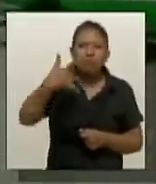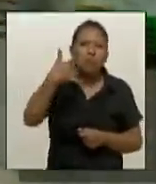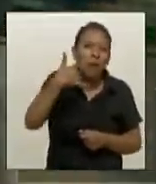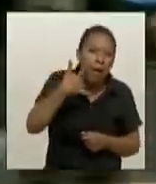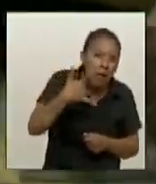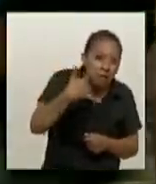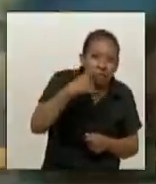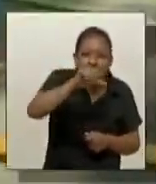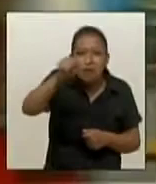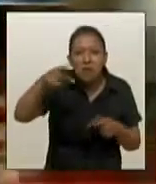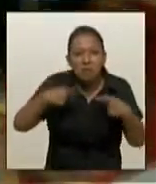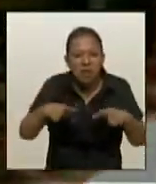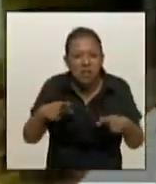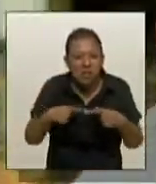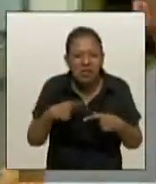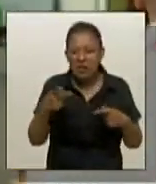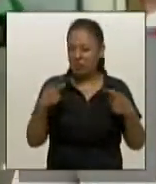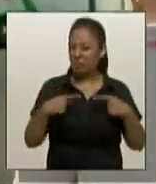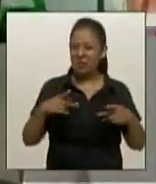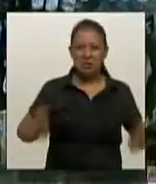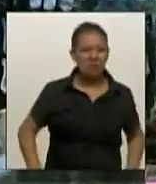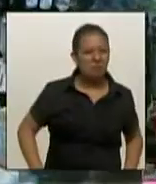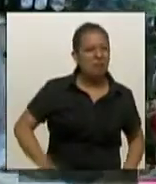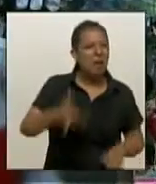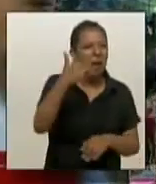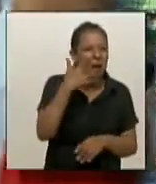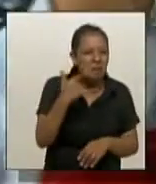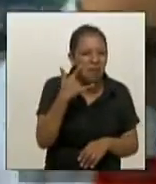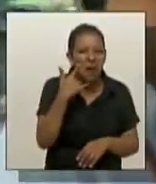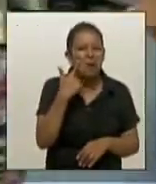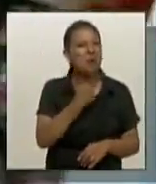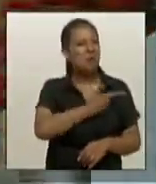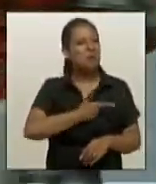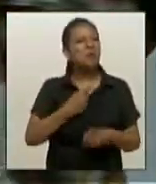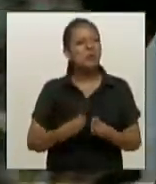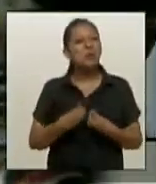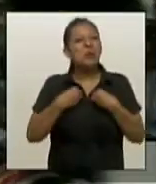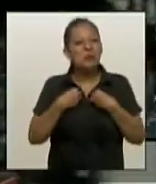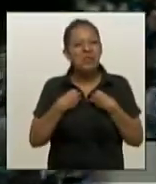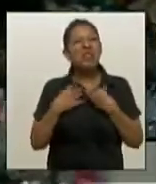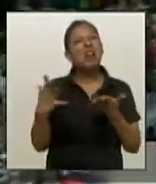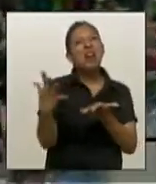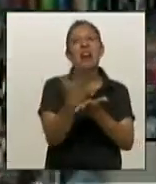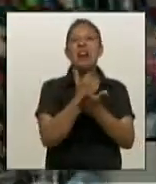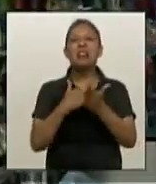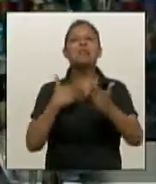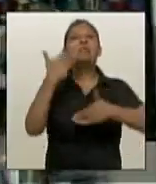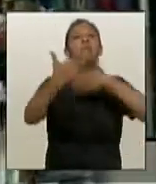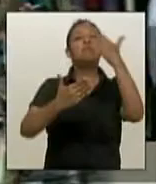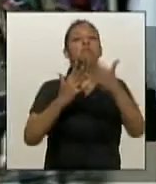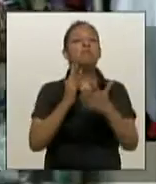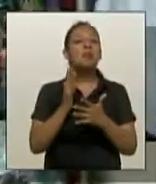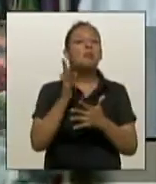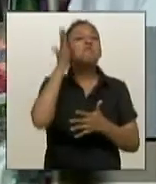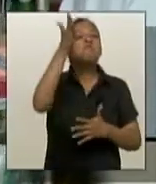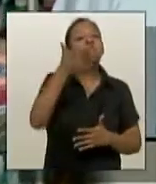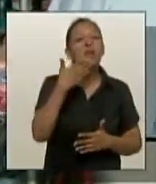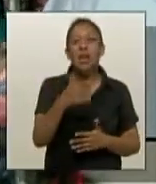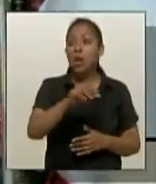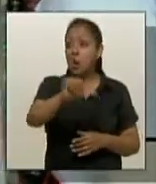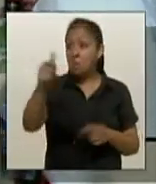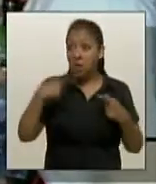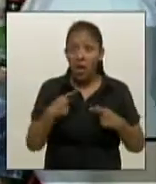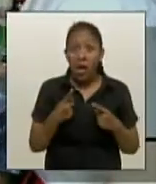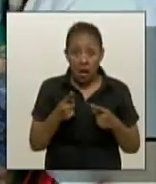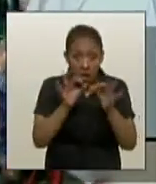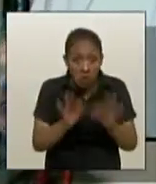sus clientes, un sujeto amable a quien se agradece su gusto por la vida, sus ganas de ir para adelante. A nadie le importa que José